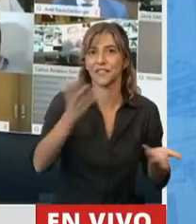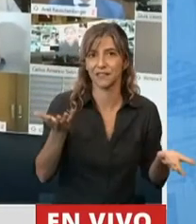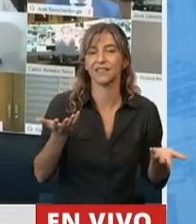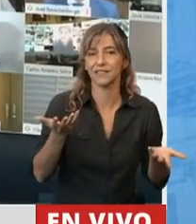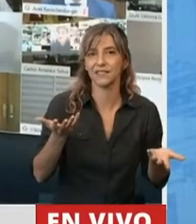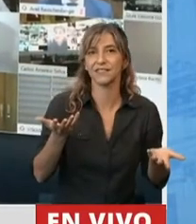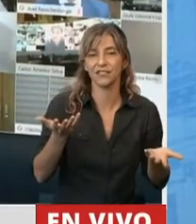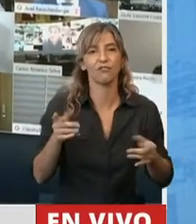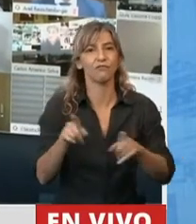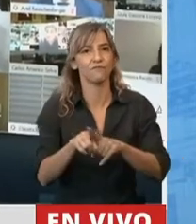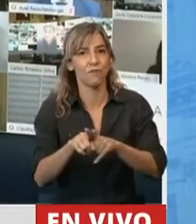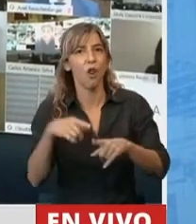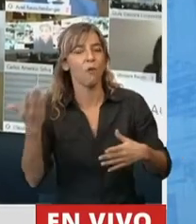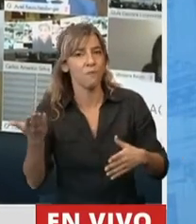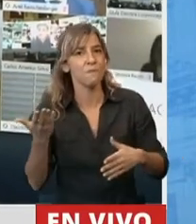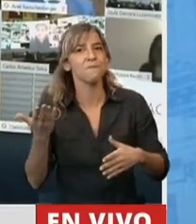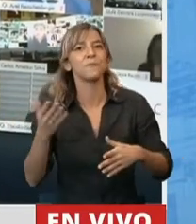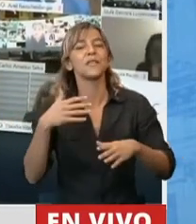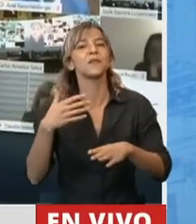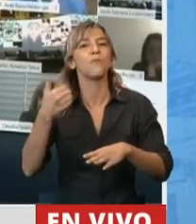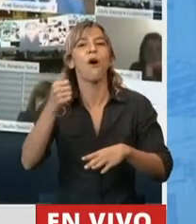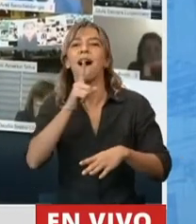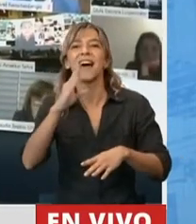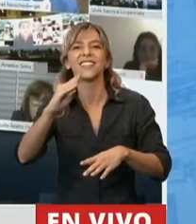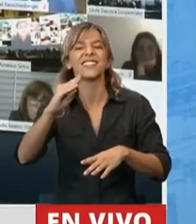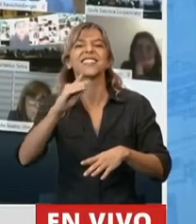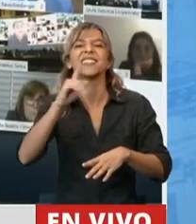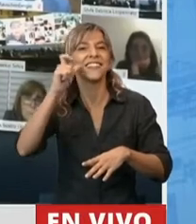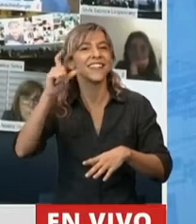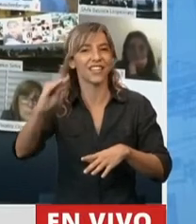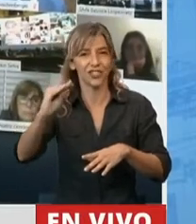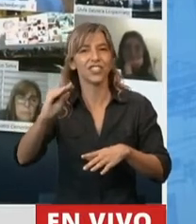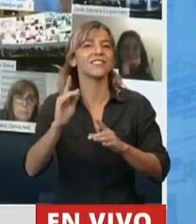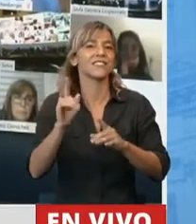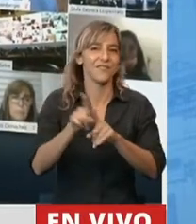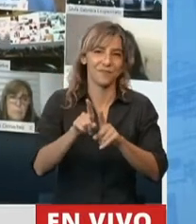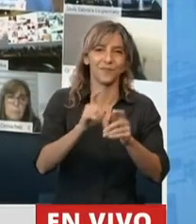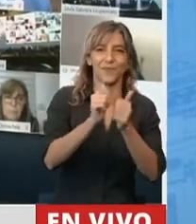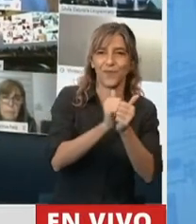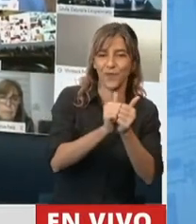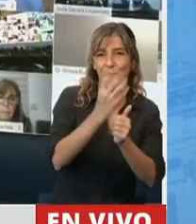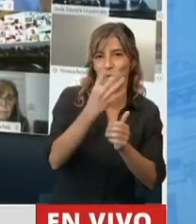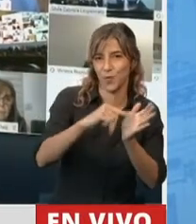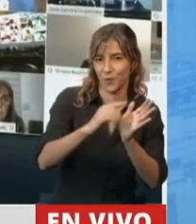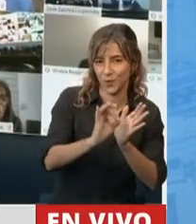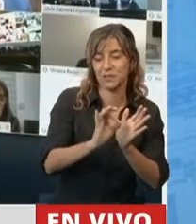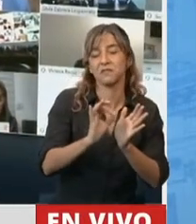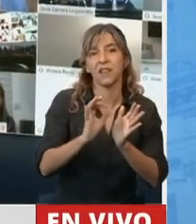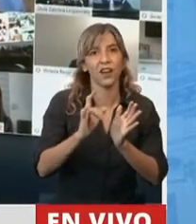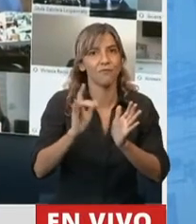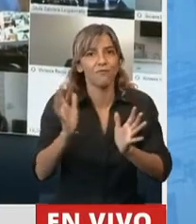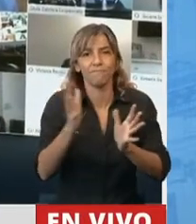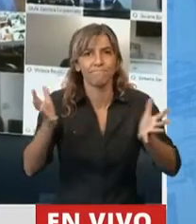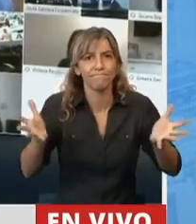las AgTech y de la consolidación de la industria 4.0. Se ha dicho que las